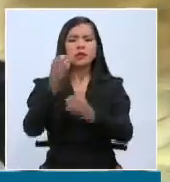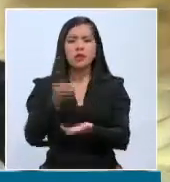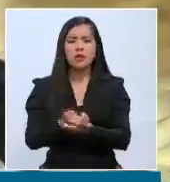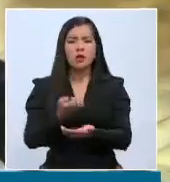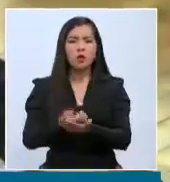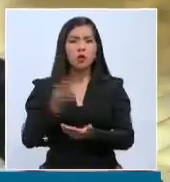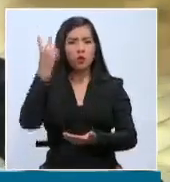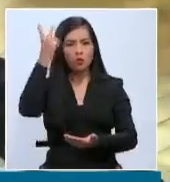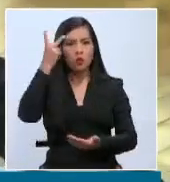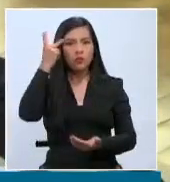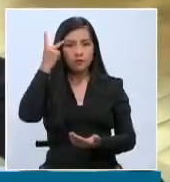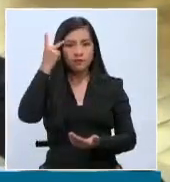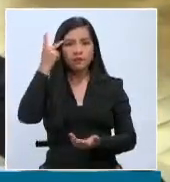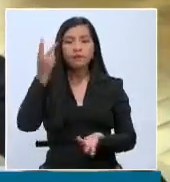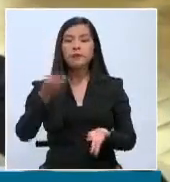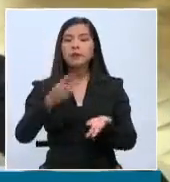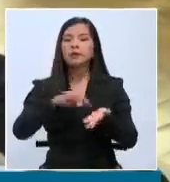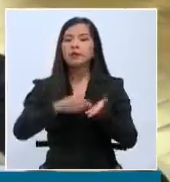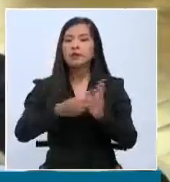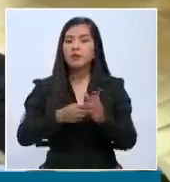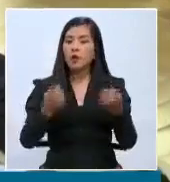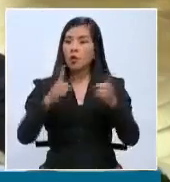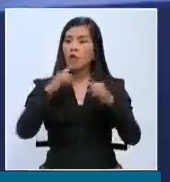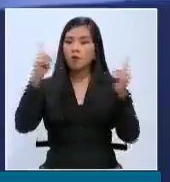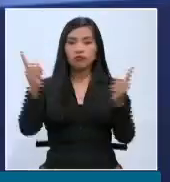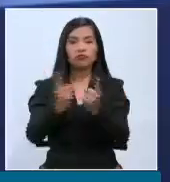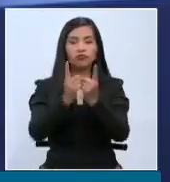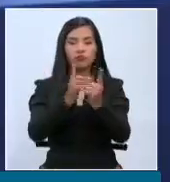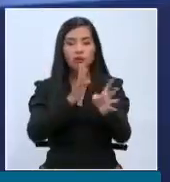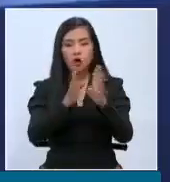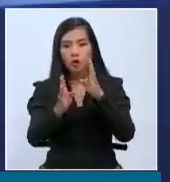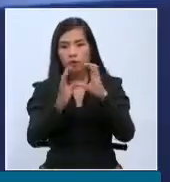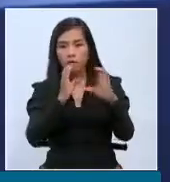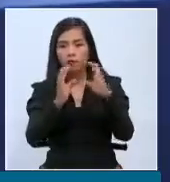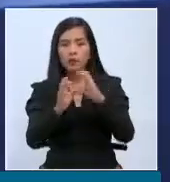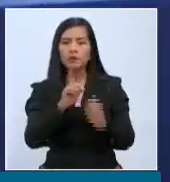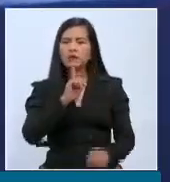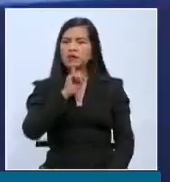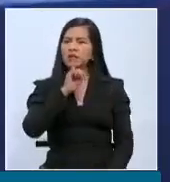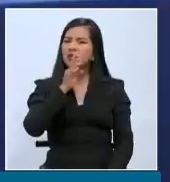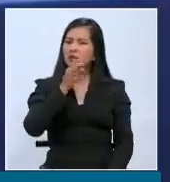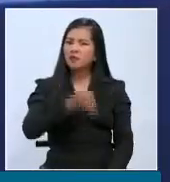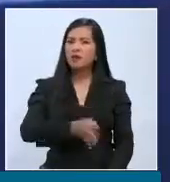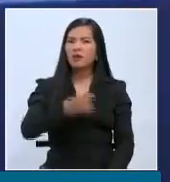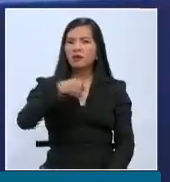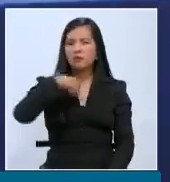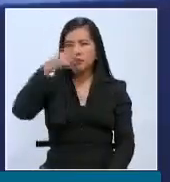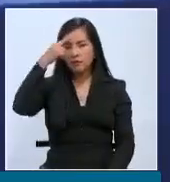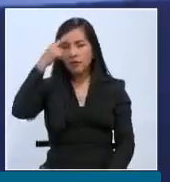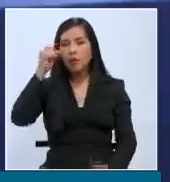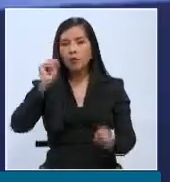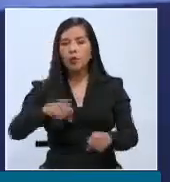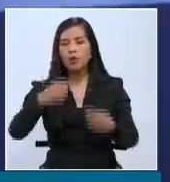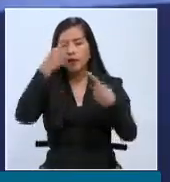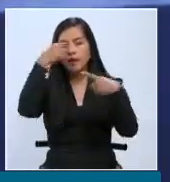esto significa que en estas conversaciones va a haber, yo creo, un término